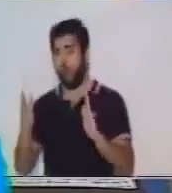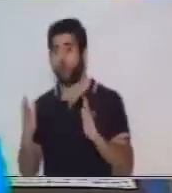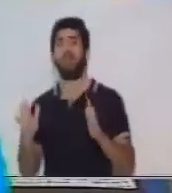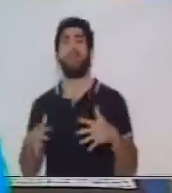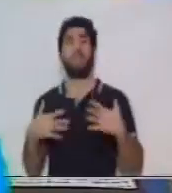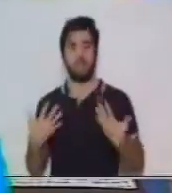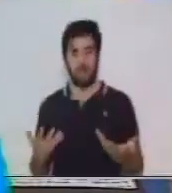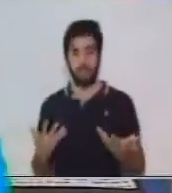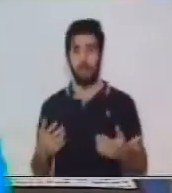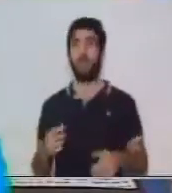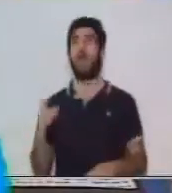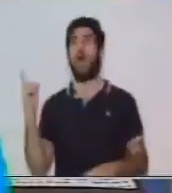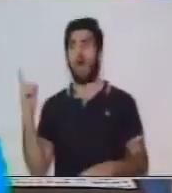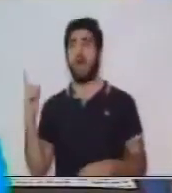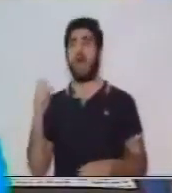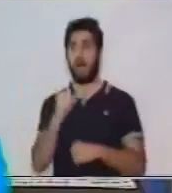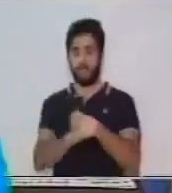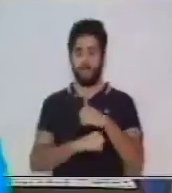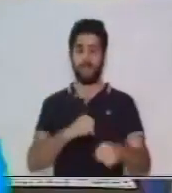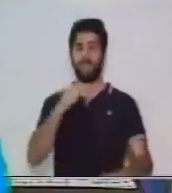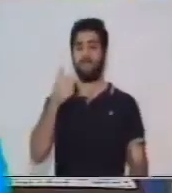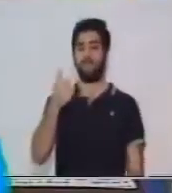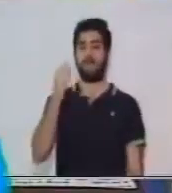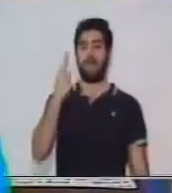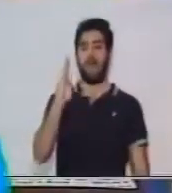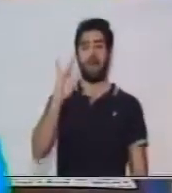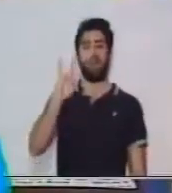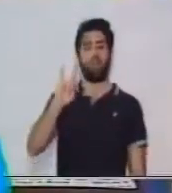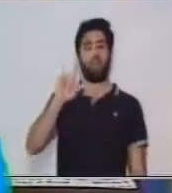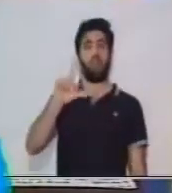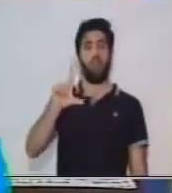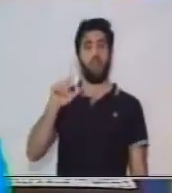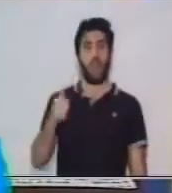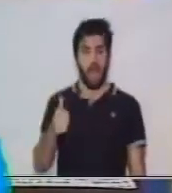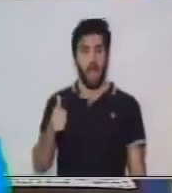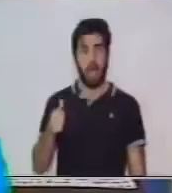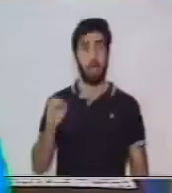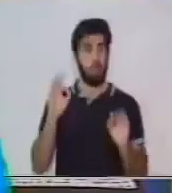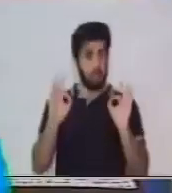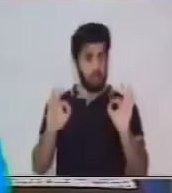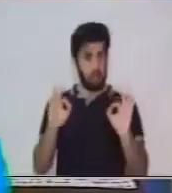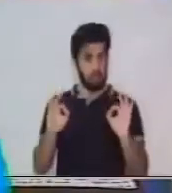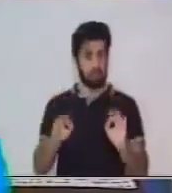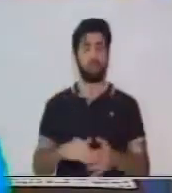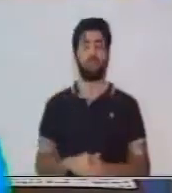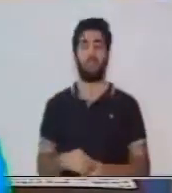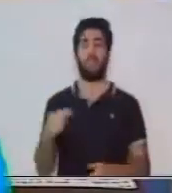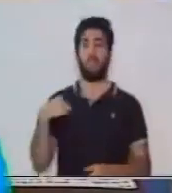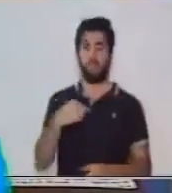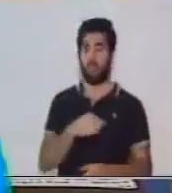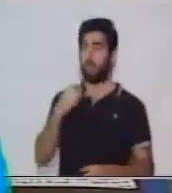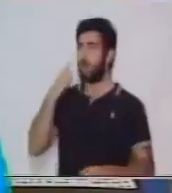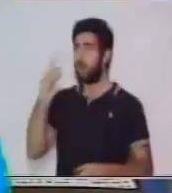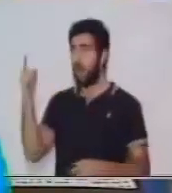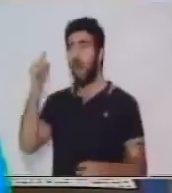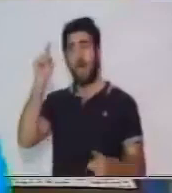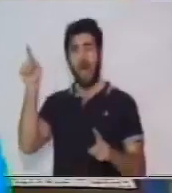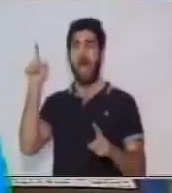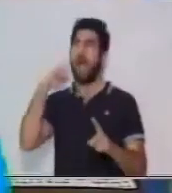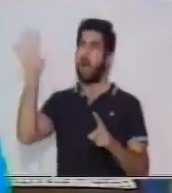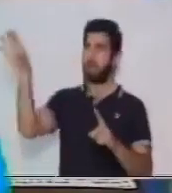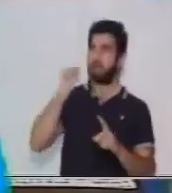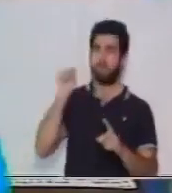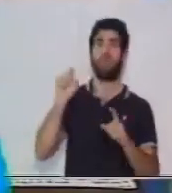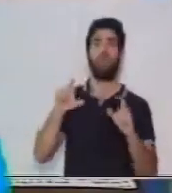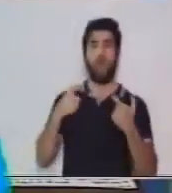con fábulas. Perfecto. Entonces ya lo tenemos acá. Vemos entonces directamente dentro